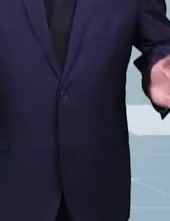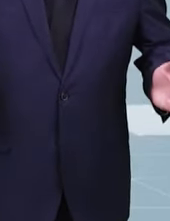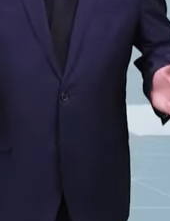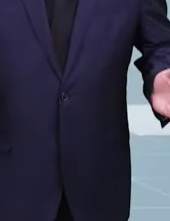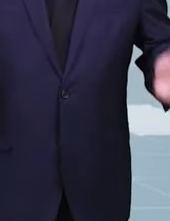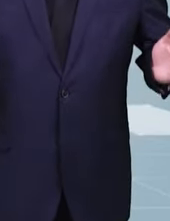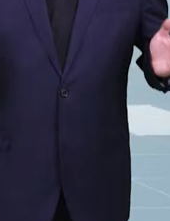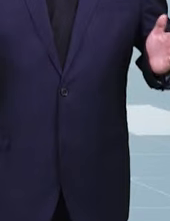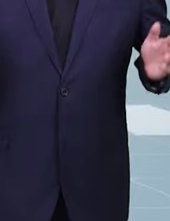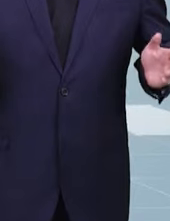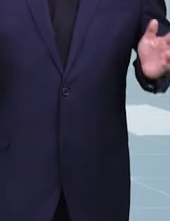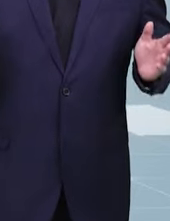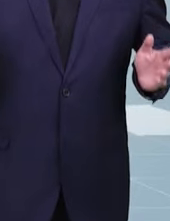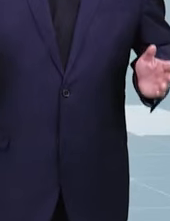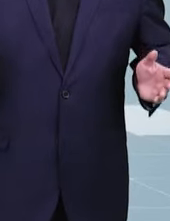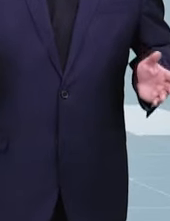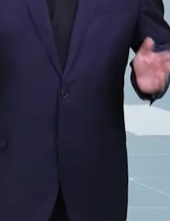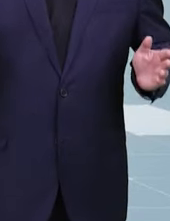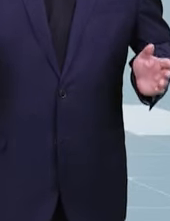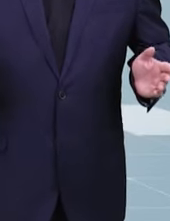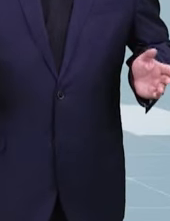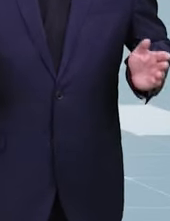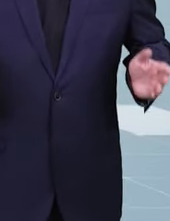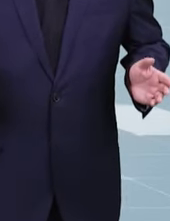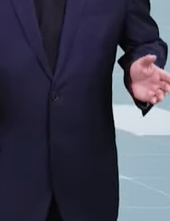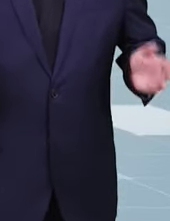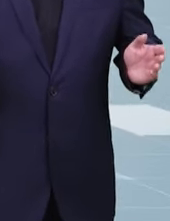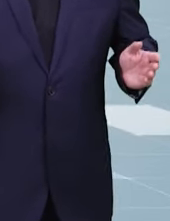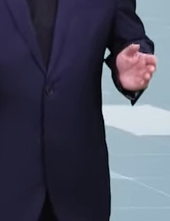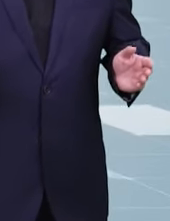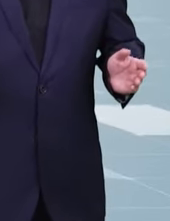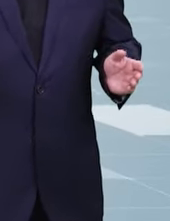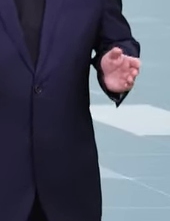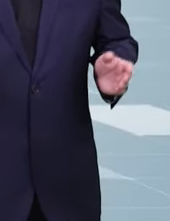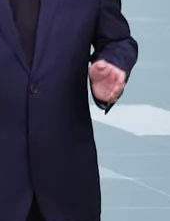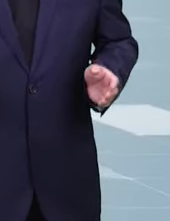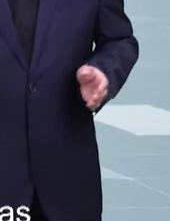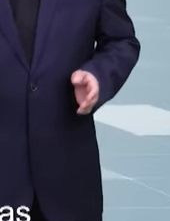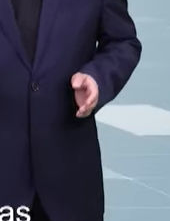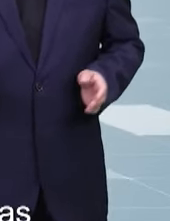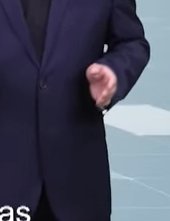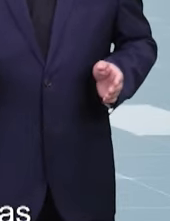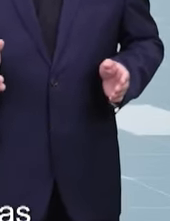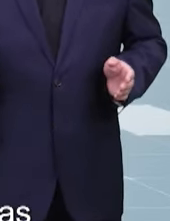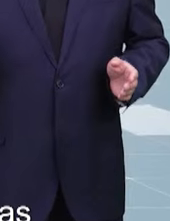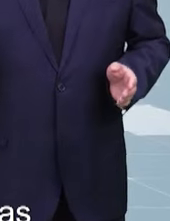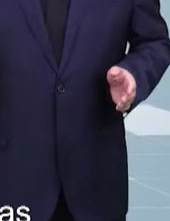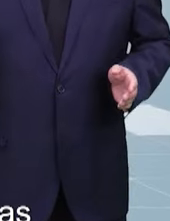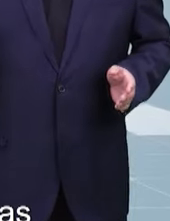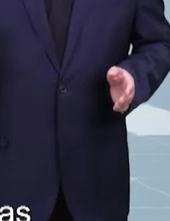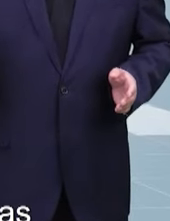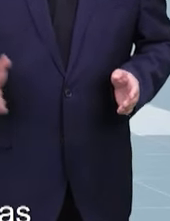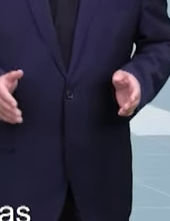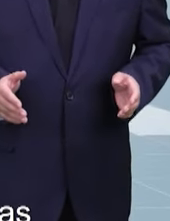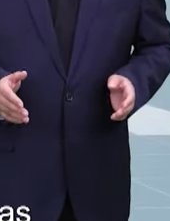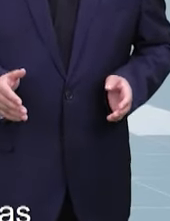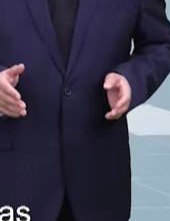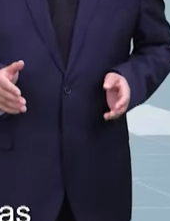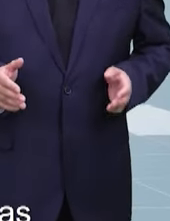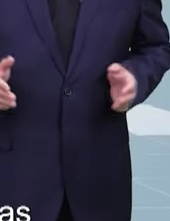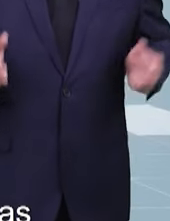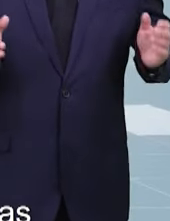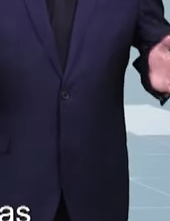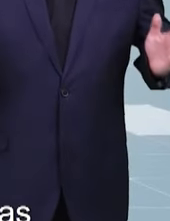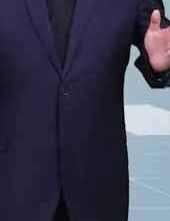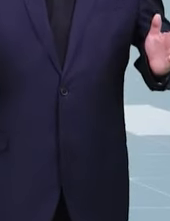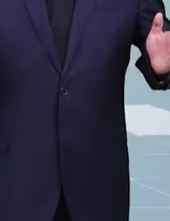artificial como gbt m los pango de Huawei han cambiado profundamente el trabajo y la vida